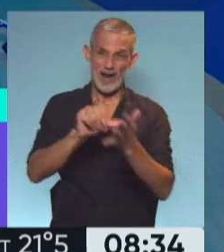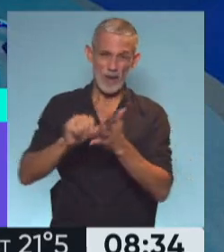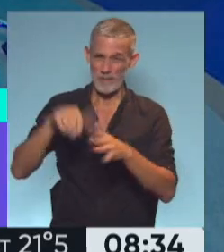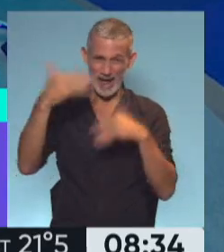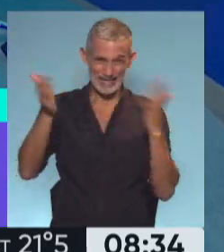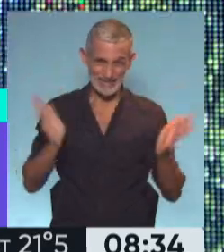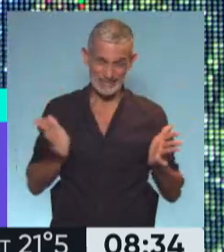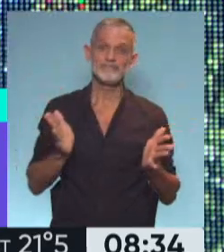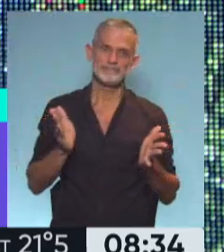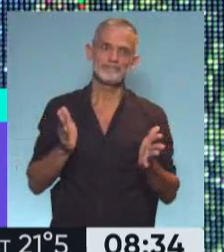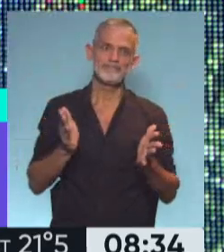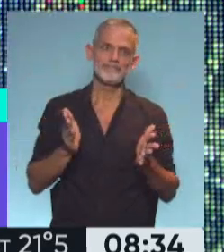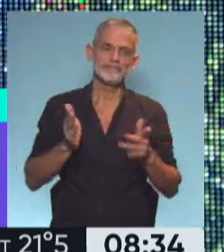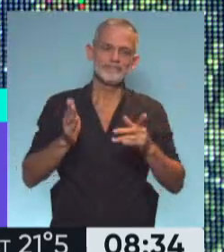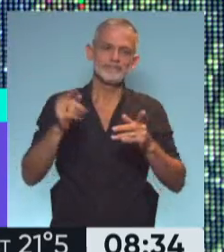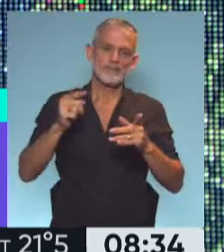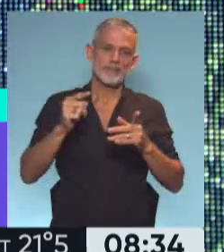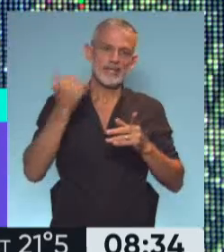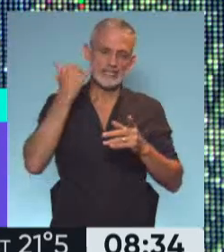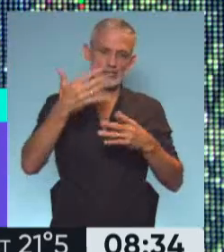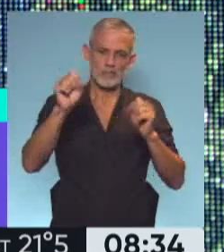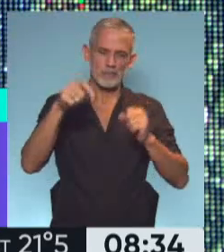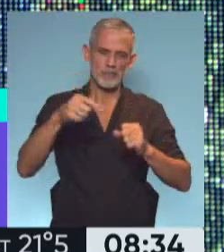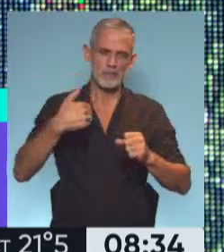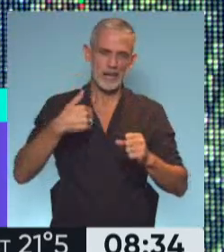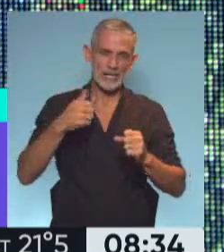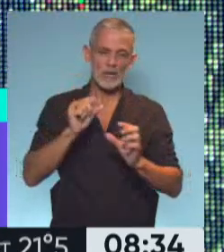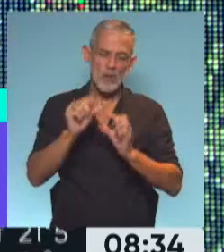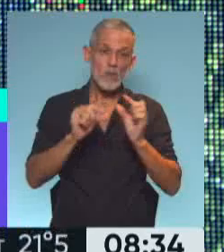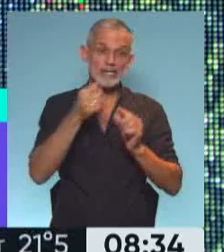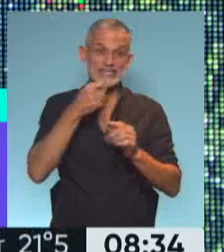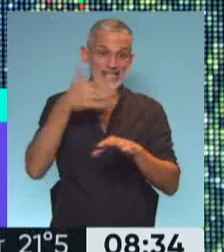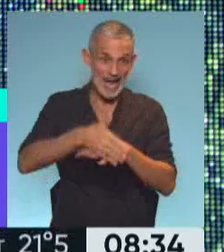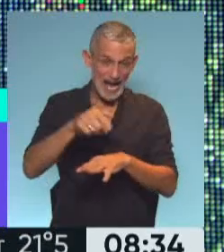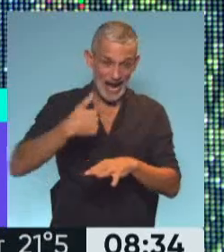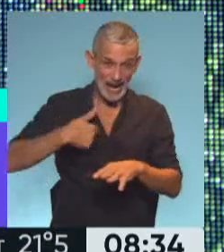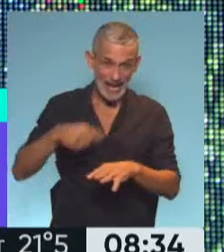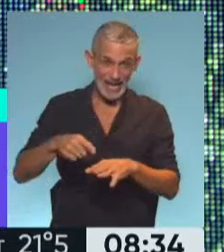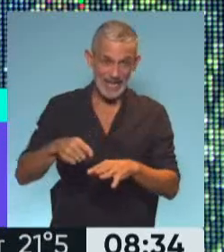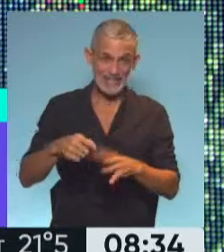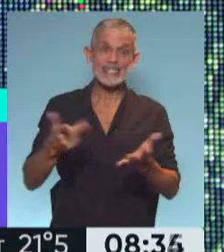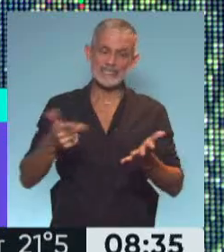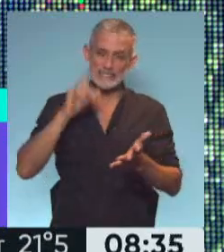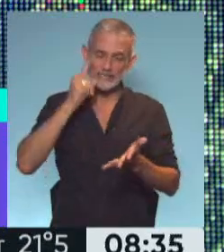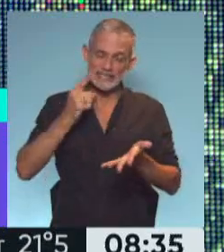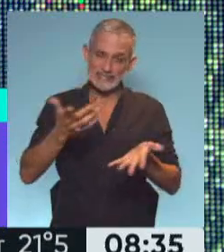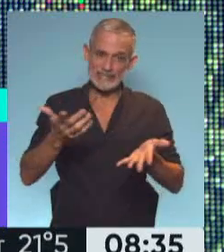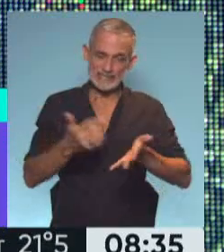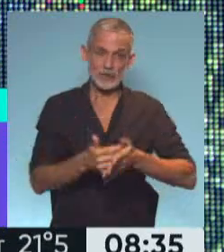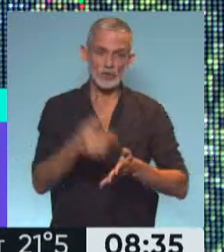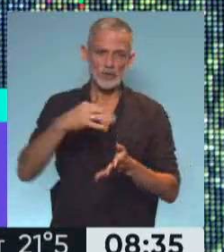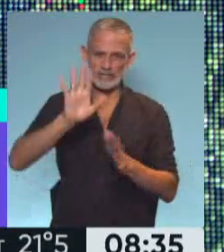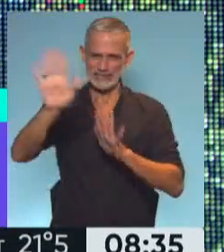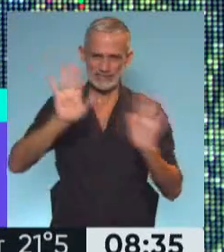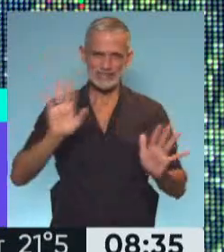vecinos y que claramente si entran a nuestro país son un riesgo. Entonces hay que evitar,